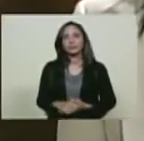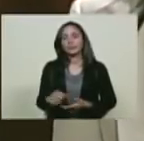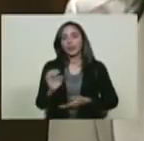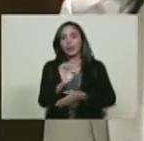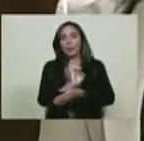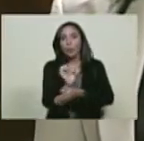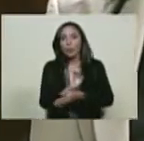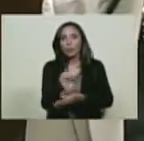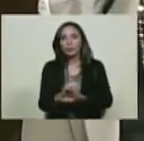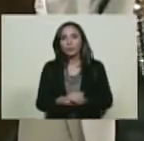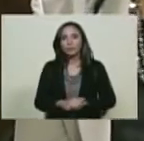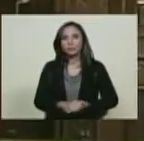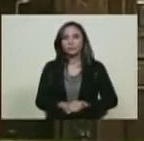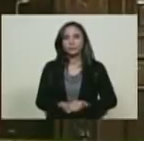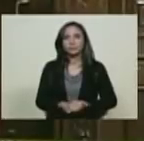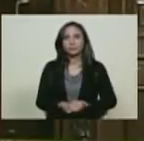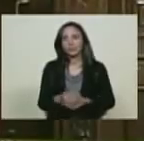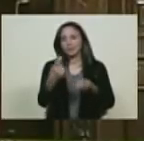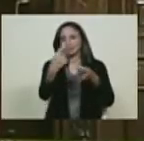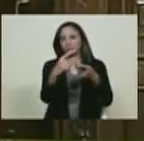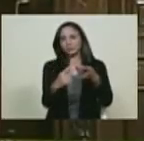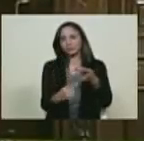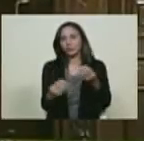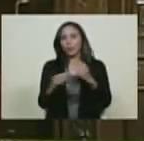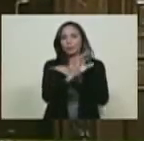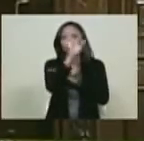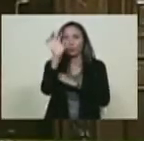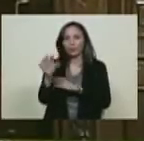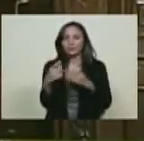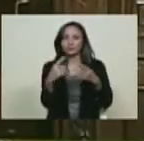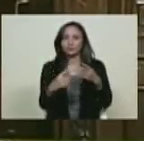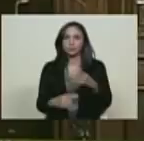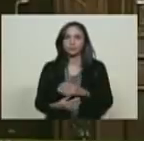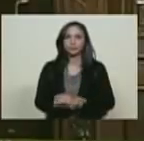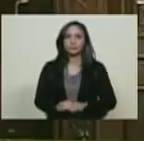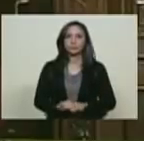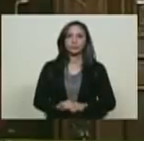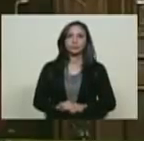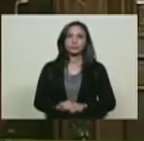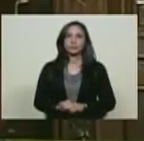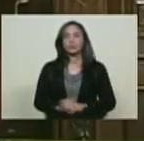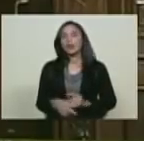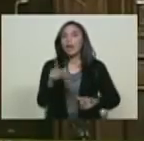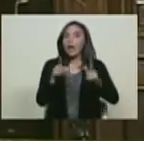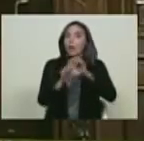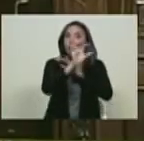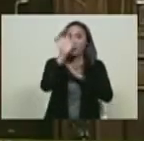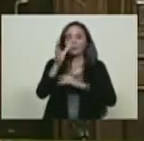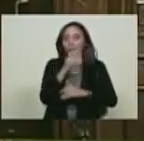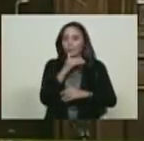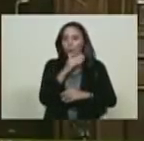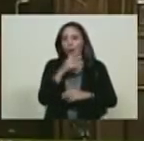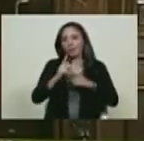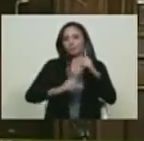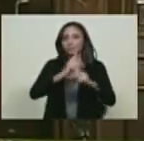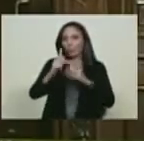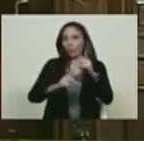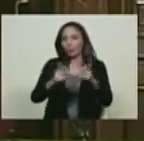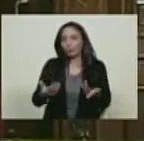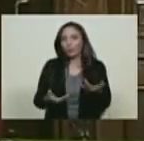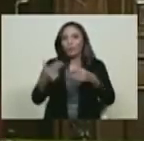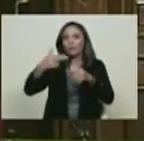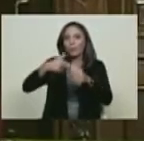Ecuador, etcétera. Y nuestros hermanos no OPEP, encabezados por nuestra hermana